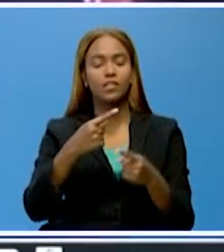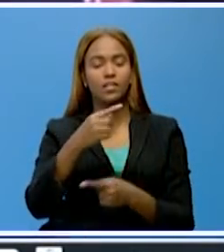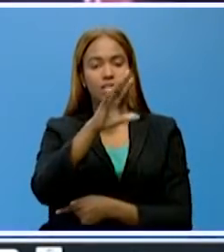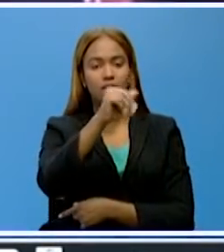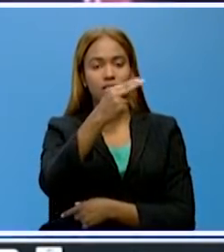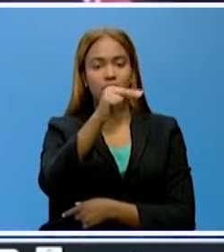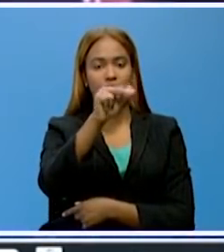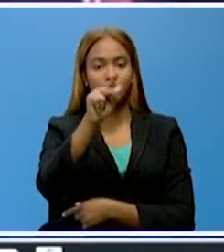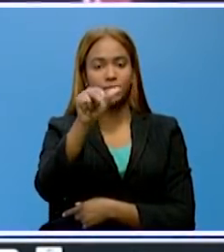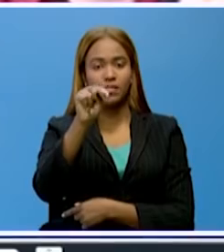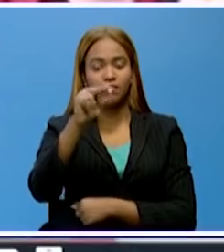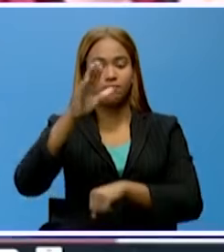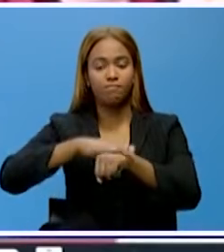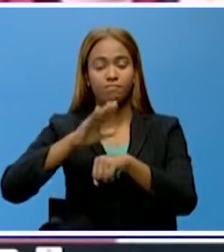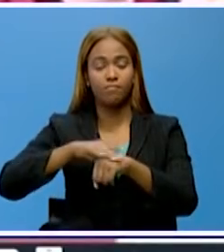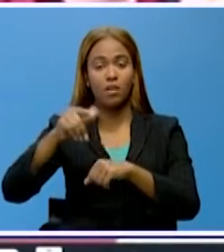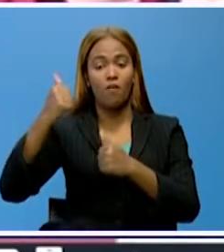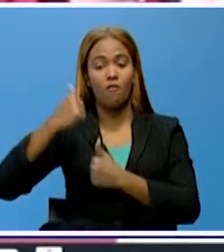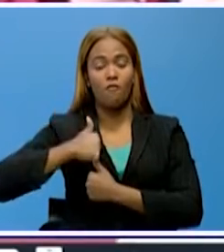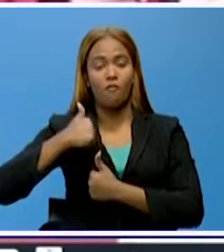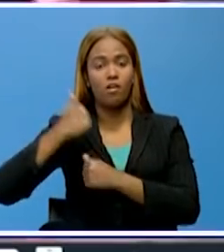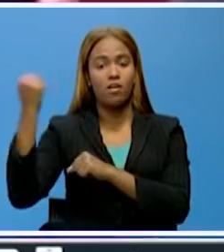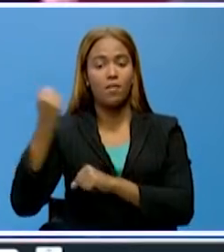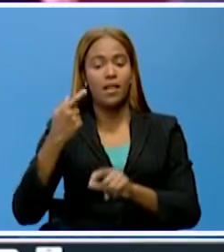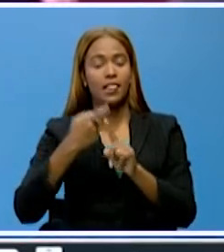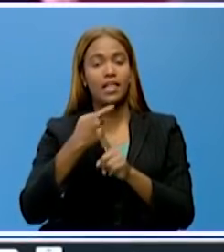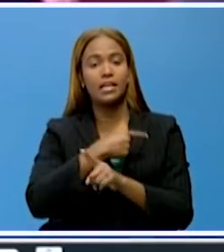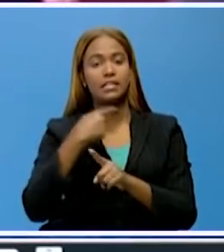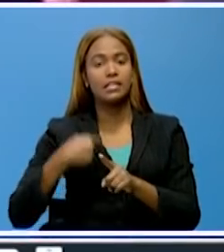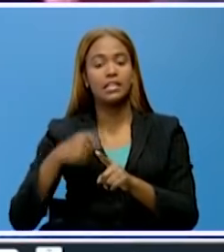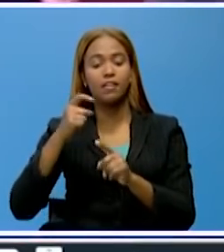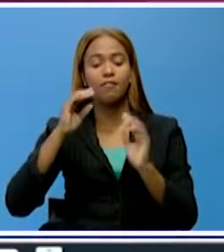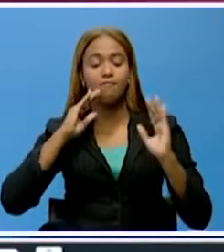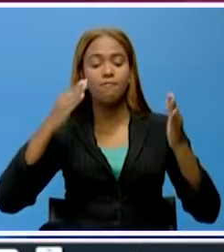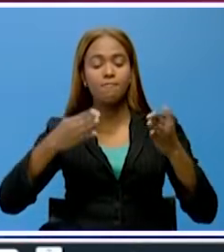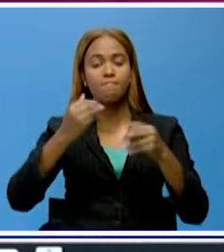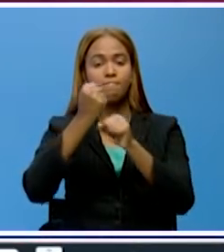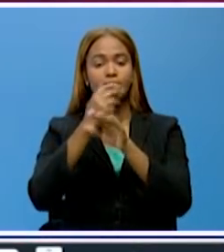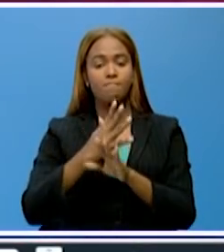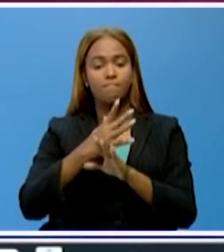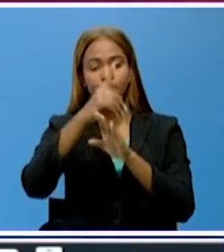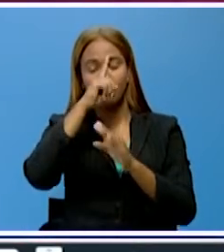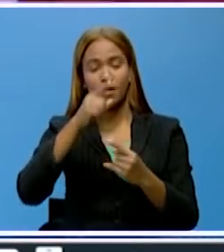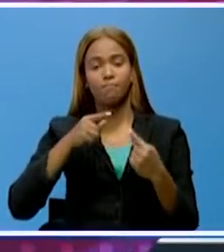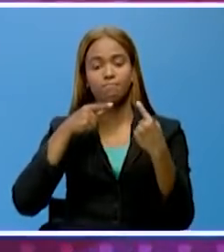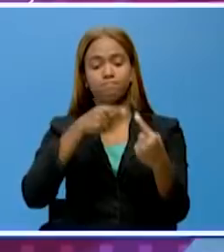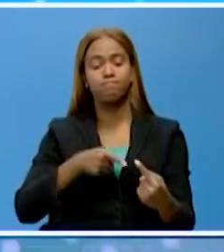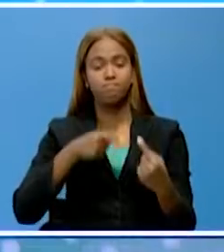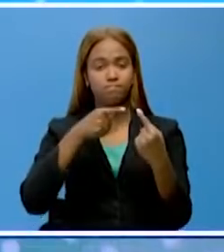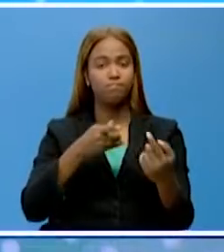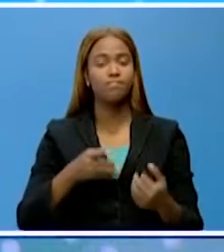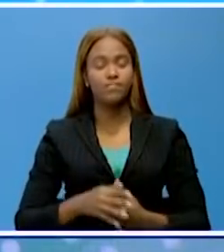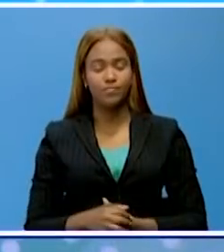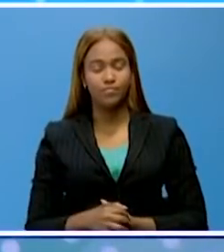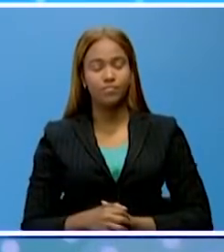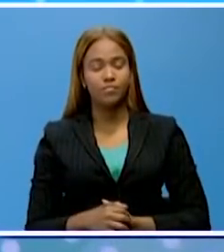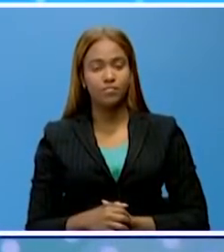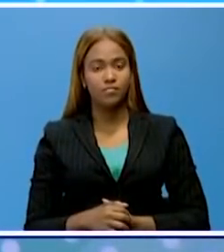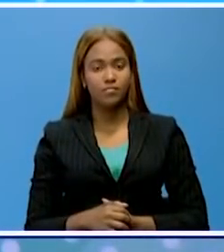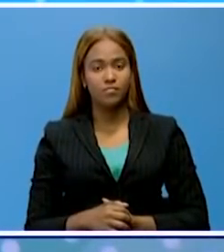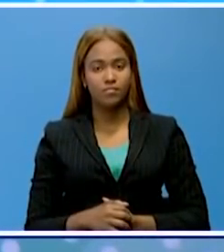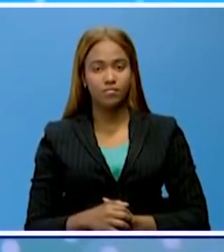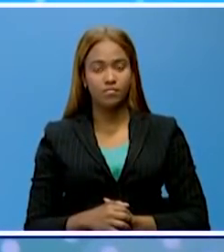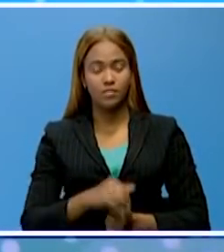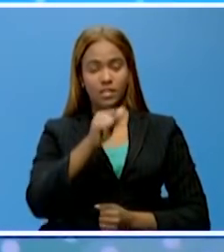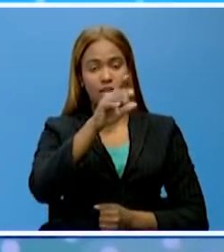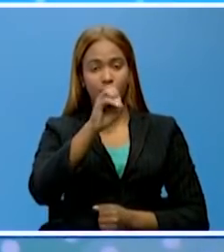Jinping llama a las Fuerzas Armadas Chinas a centrarse en la preparación para el combate. La ACD